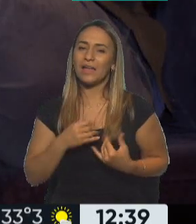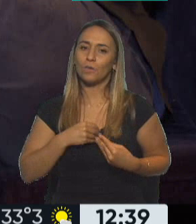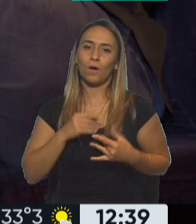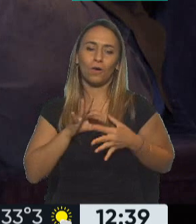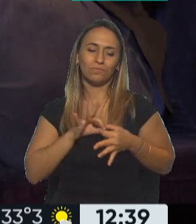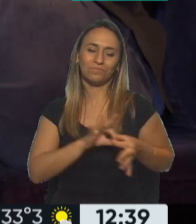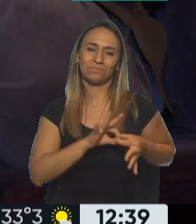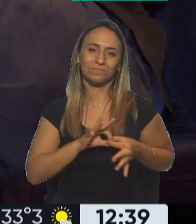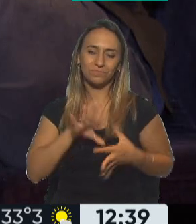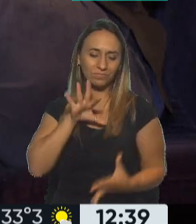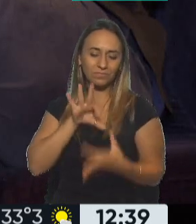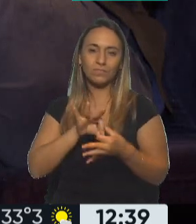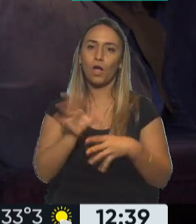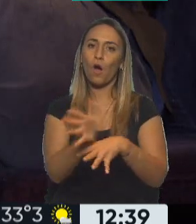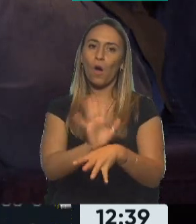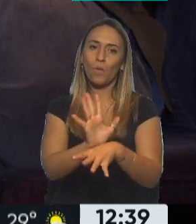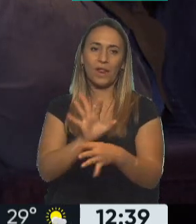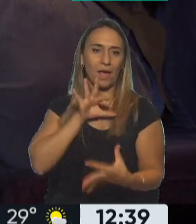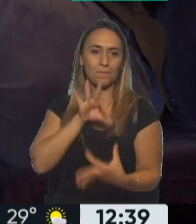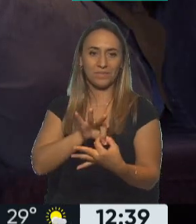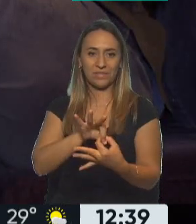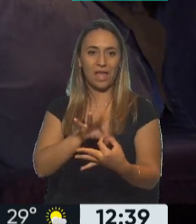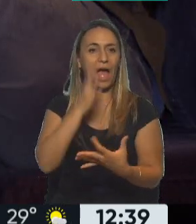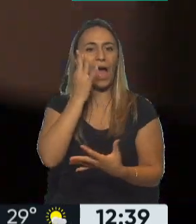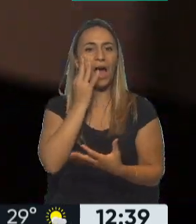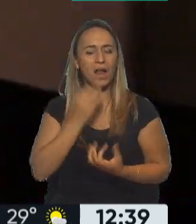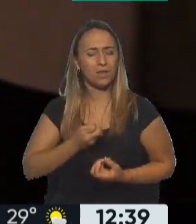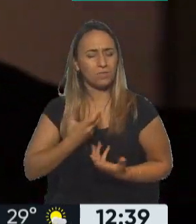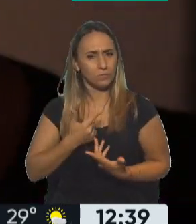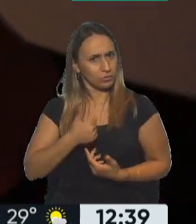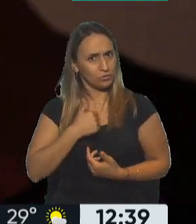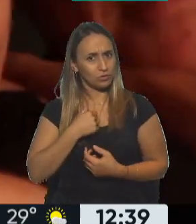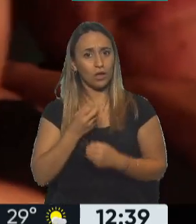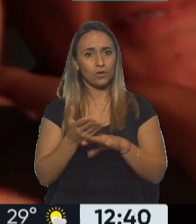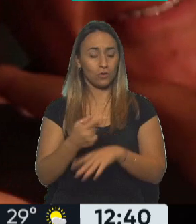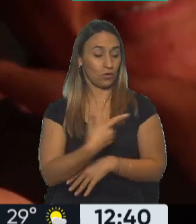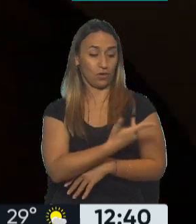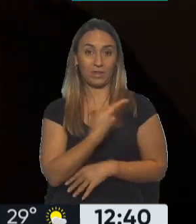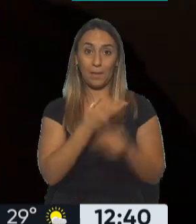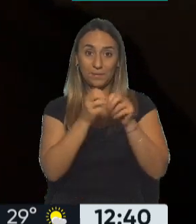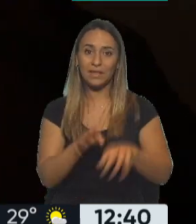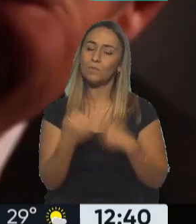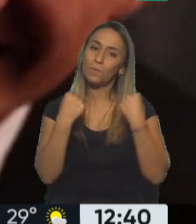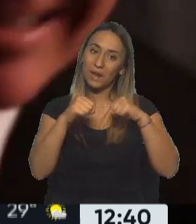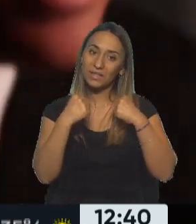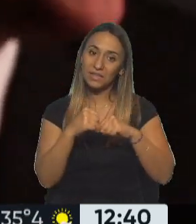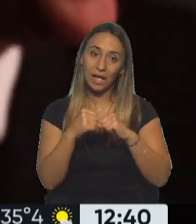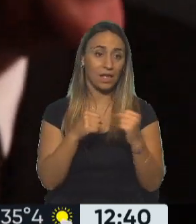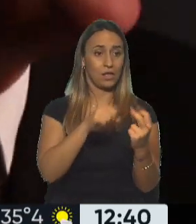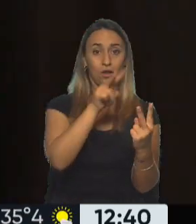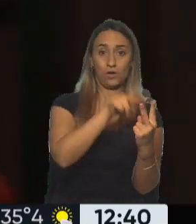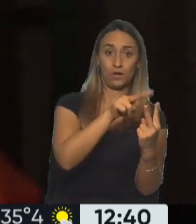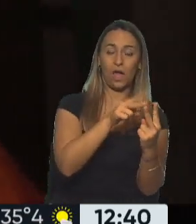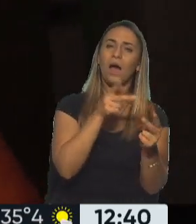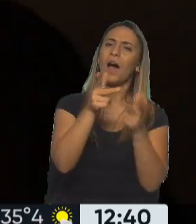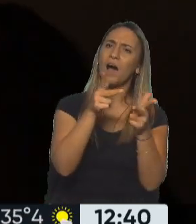los actores con la obra. Es muy llamativo para mí cuando empezamos a ensayar cómo Germán y Ricardo hablan de la obra